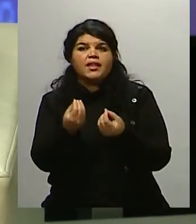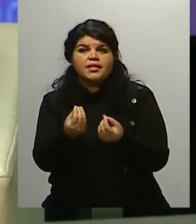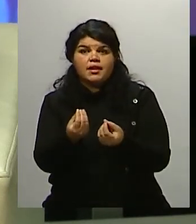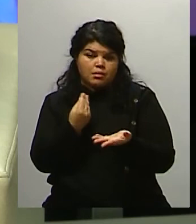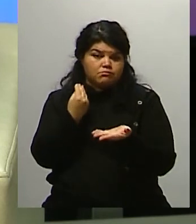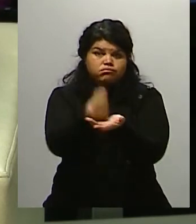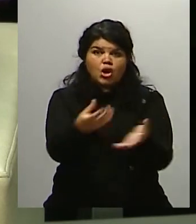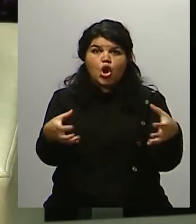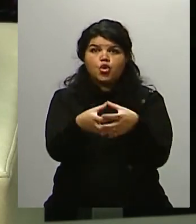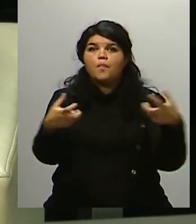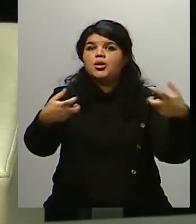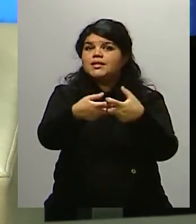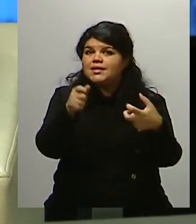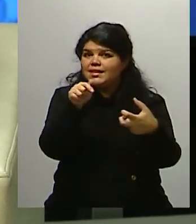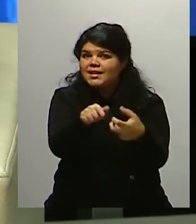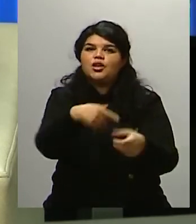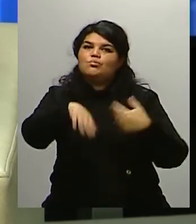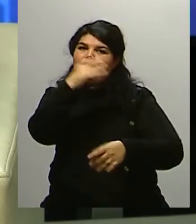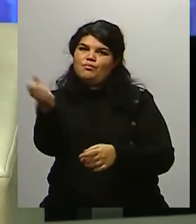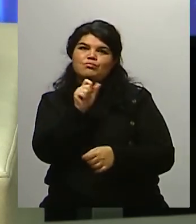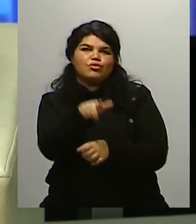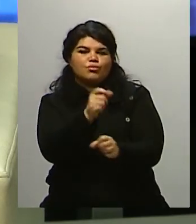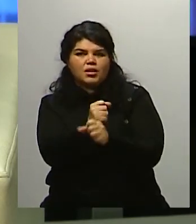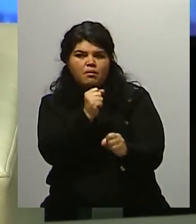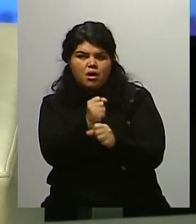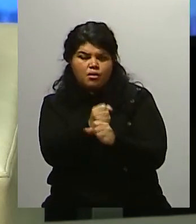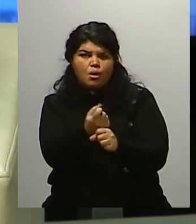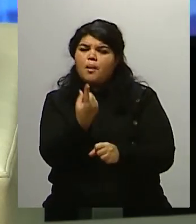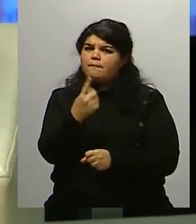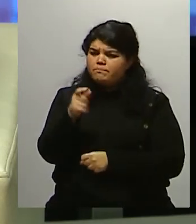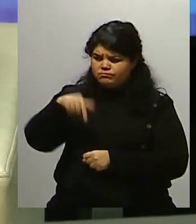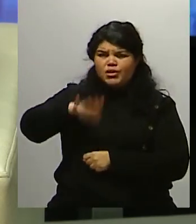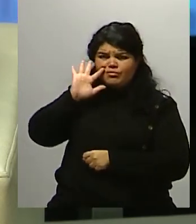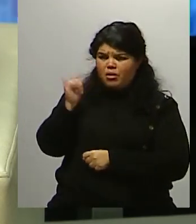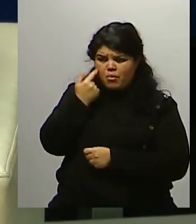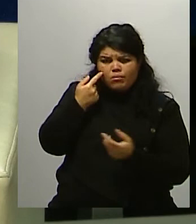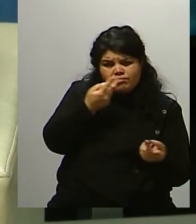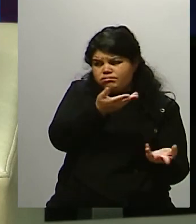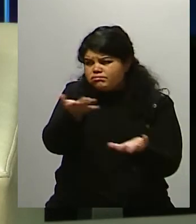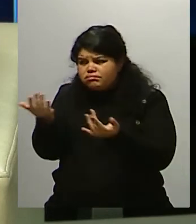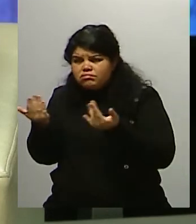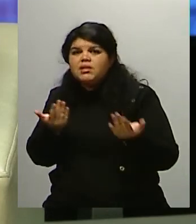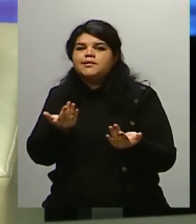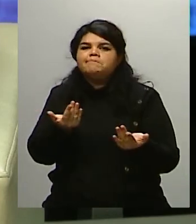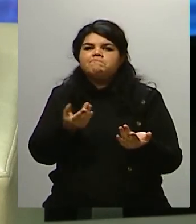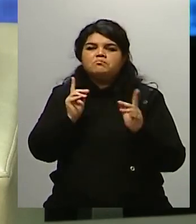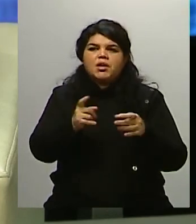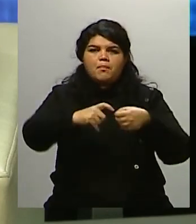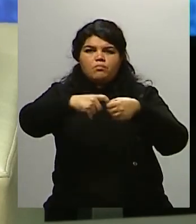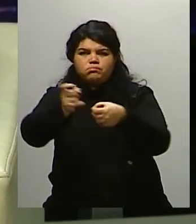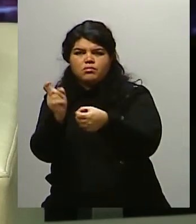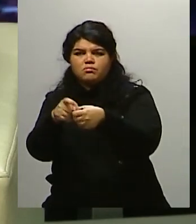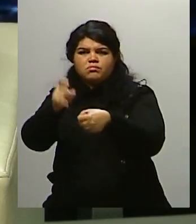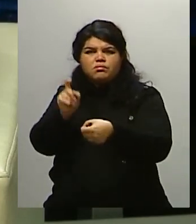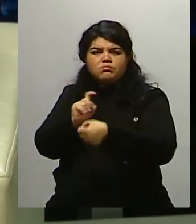eventualidad. Pero si nosotros seguimos con este proceso de desindicalización que se está viendo en forma masiva, nosotros lo vemos en nuestro sindicato, en otros sindicatos también